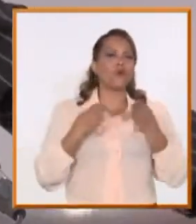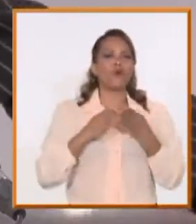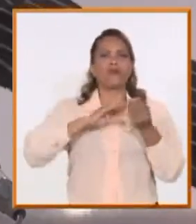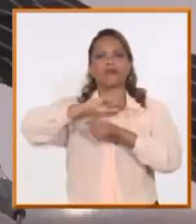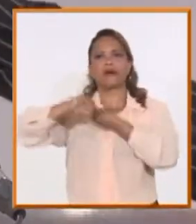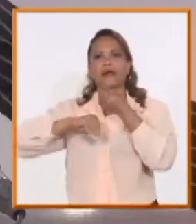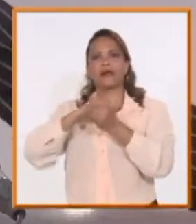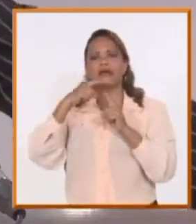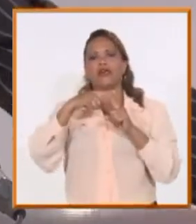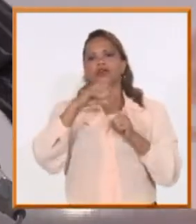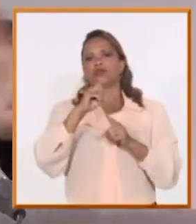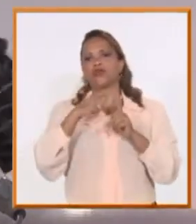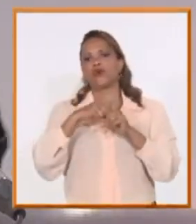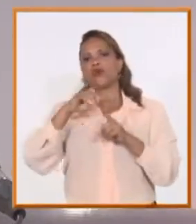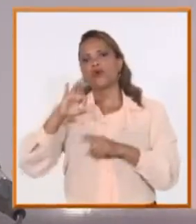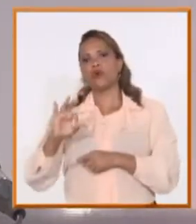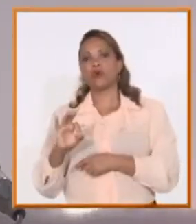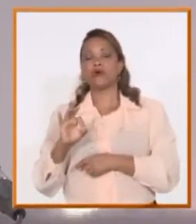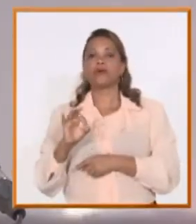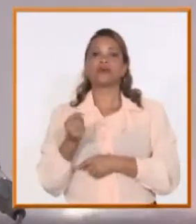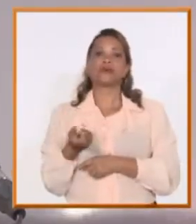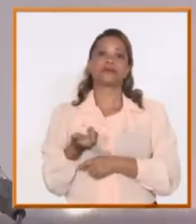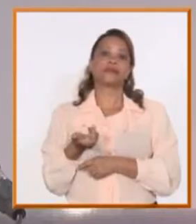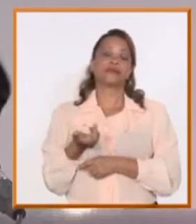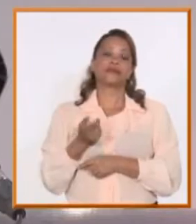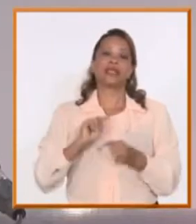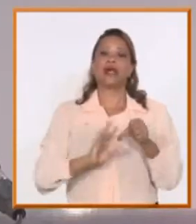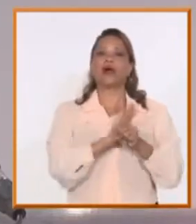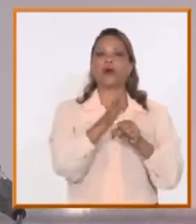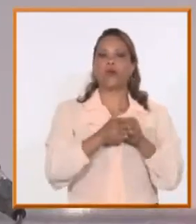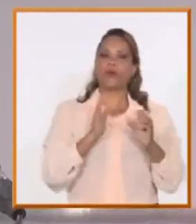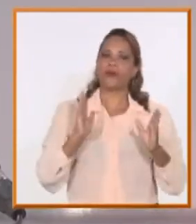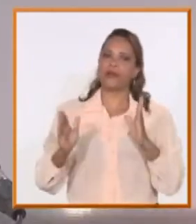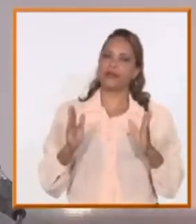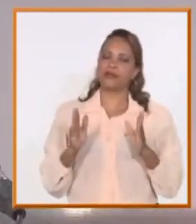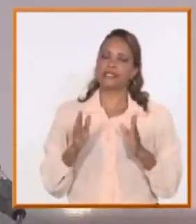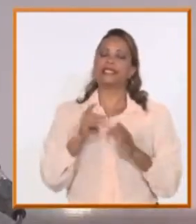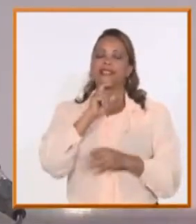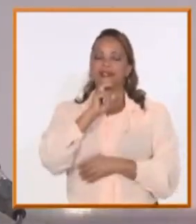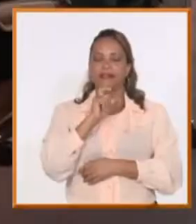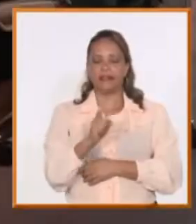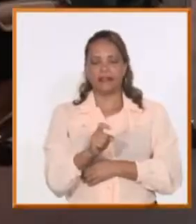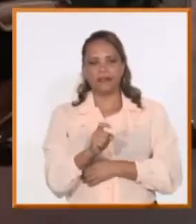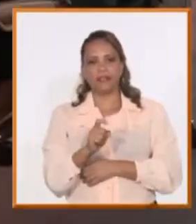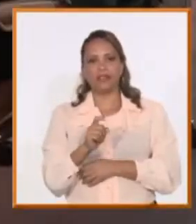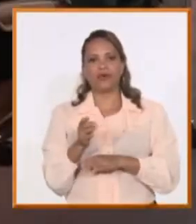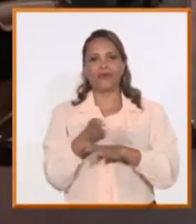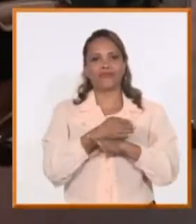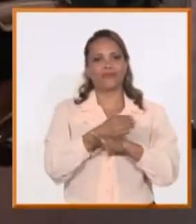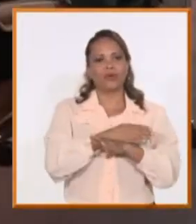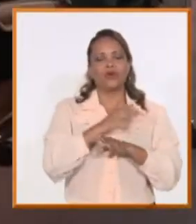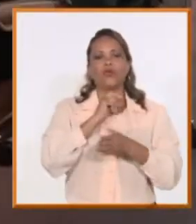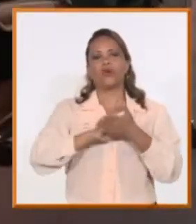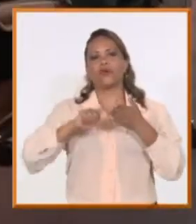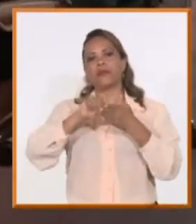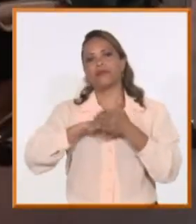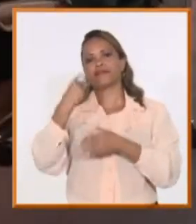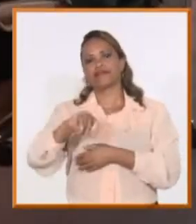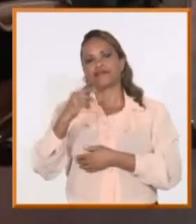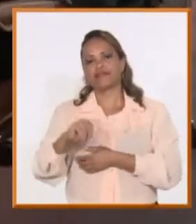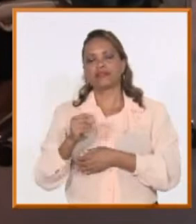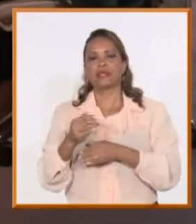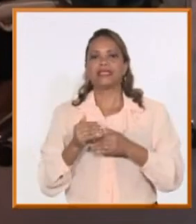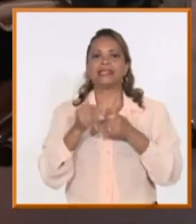pasó no hace mucho por todo, 3 años, todo lo de la pandemia, el ciclo olímpico más corto. Todo los planes de entrenamiento y demás, pero creo